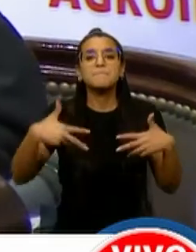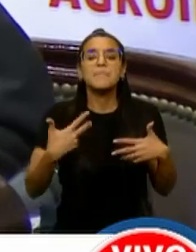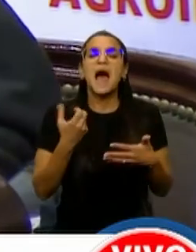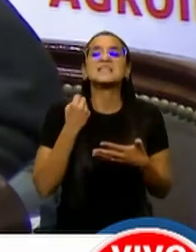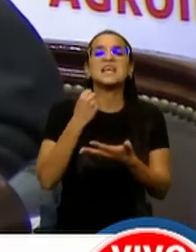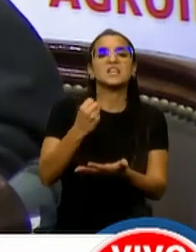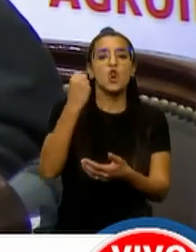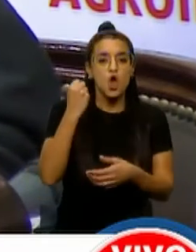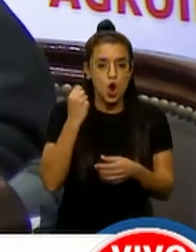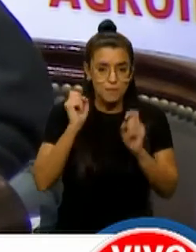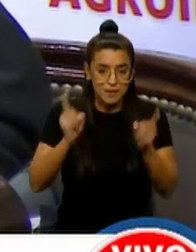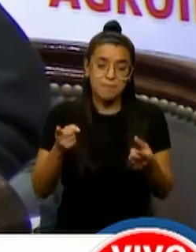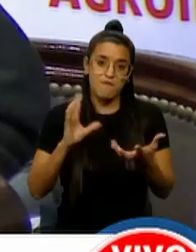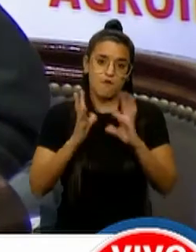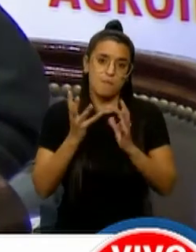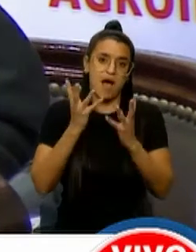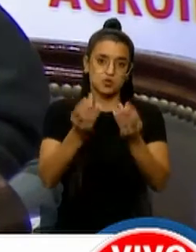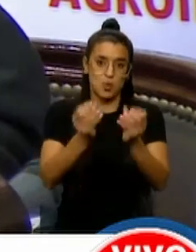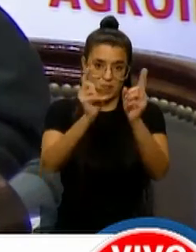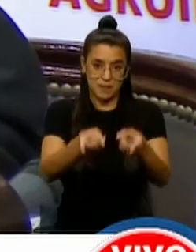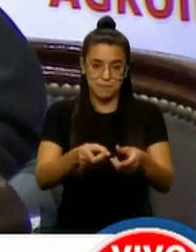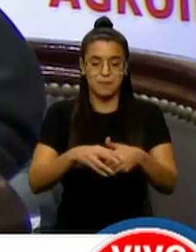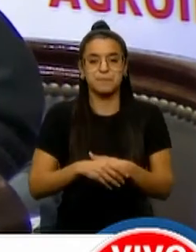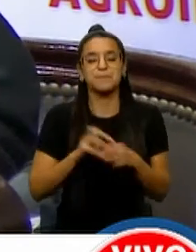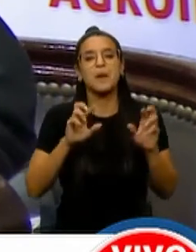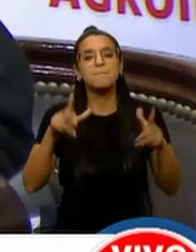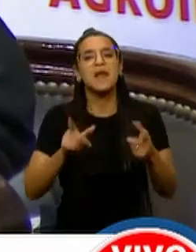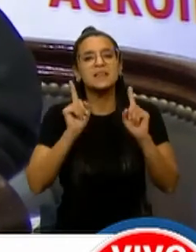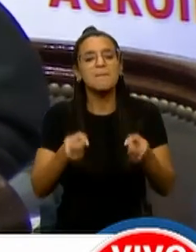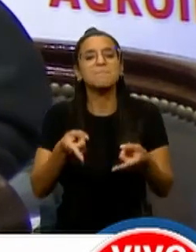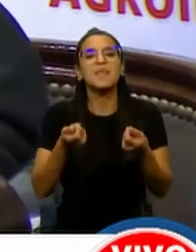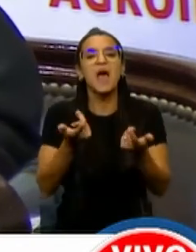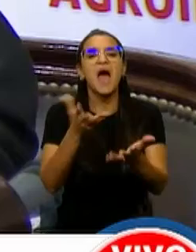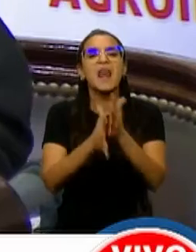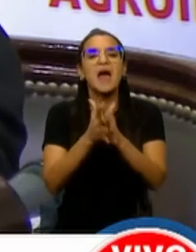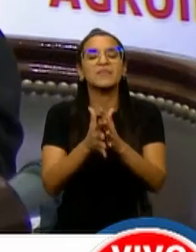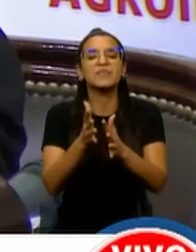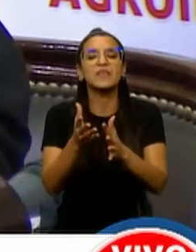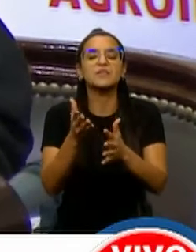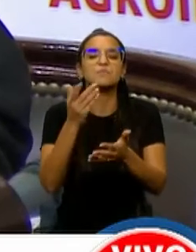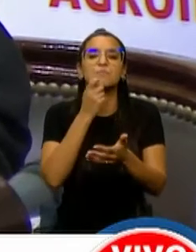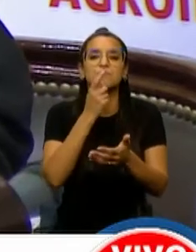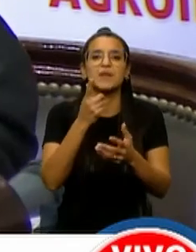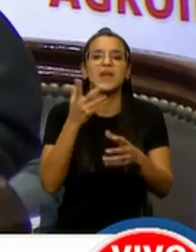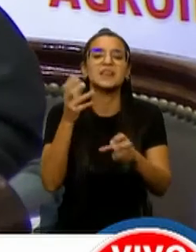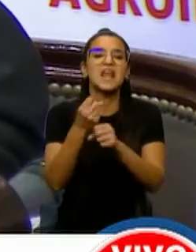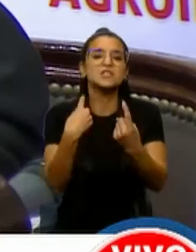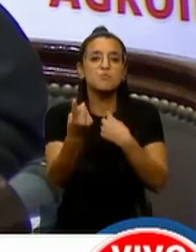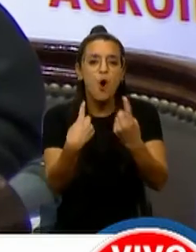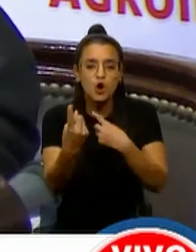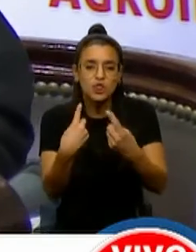económica, otra forma de ayuda. El programa da gratuidad en en la utilización del